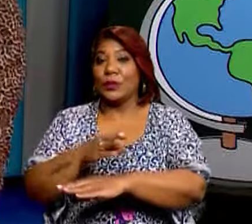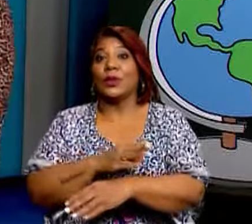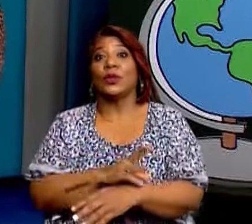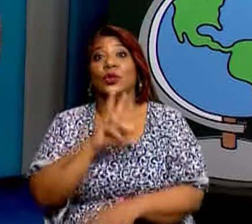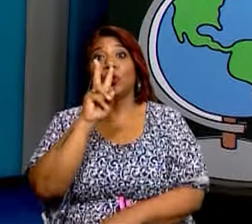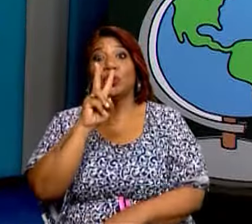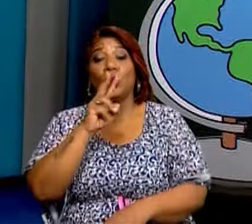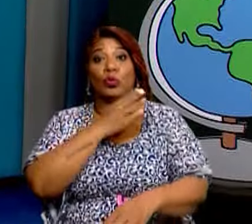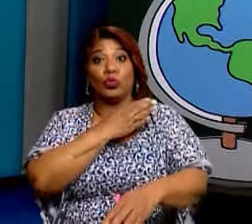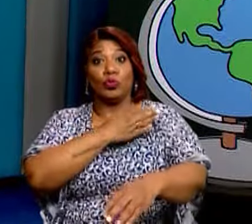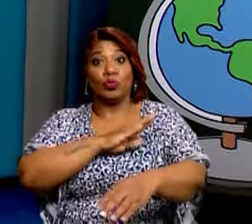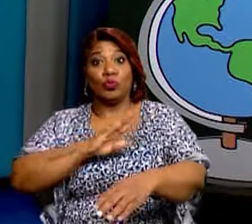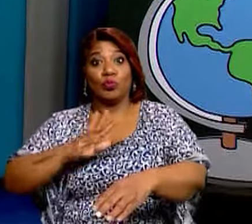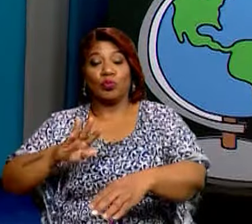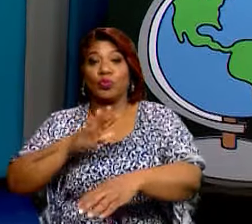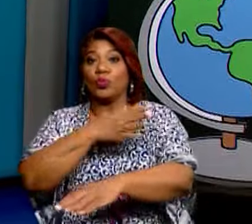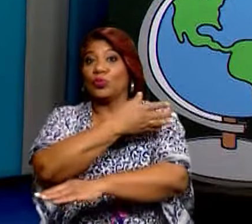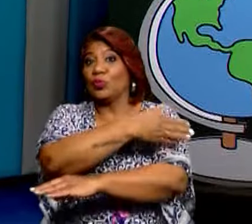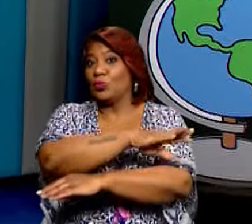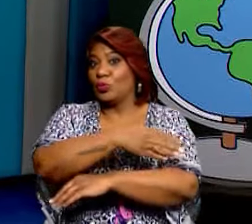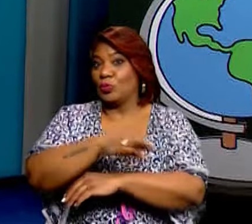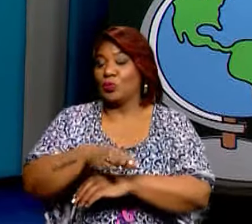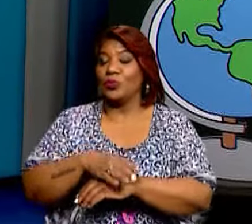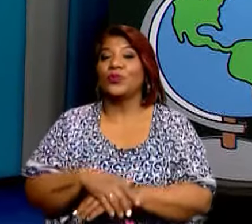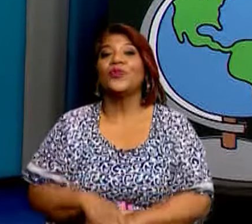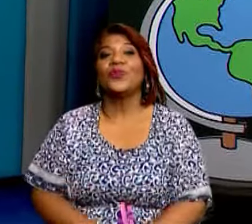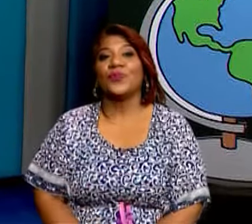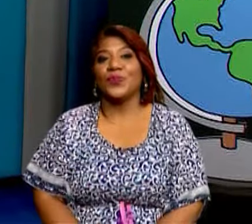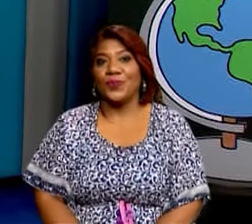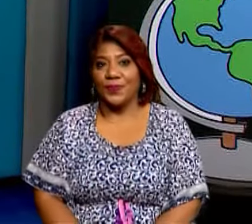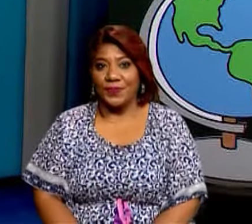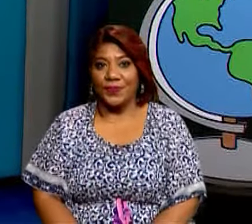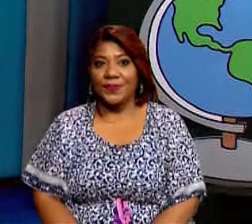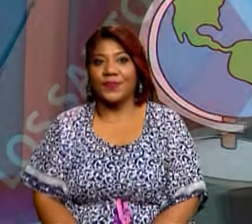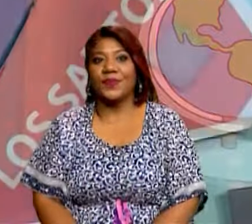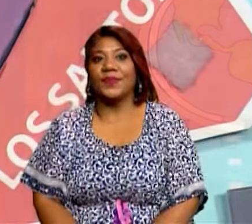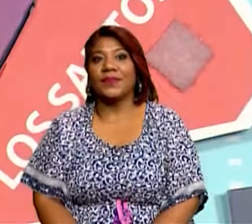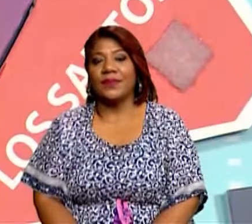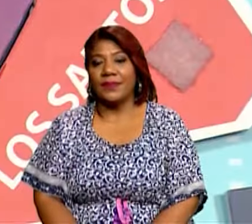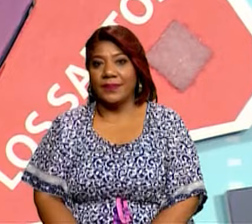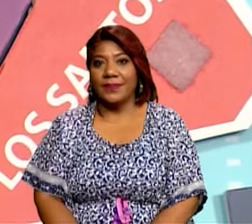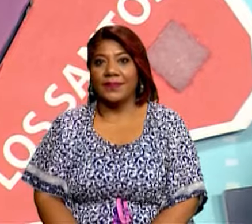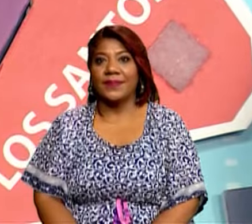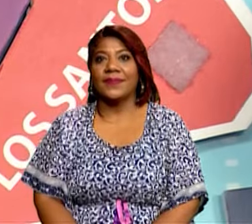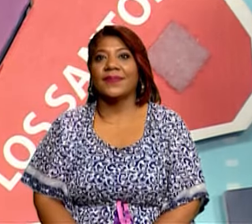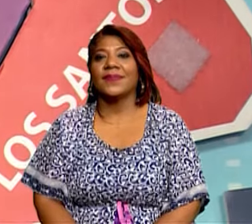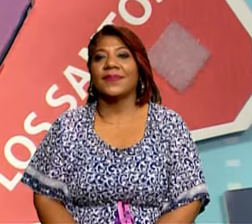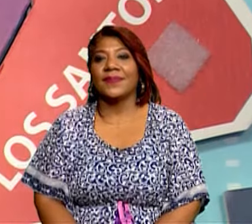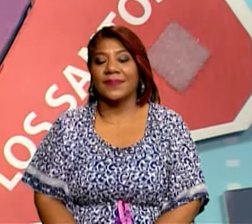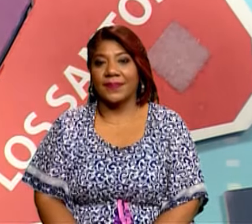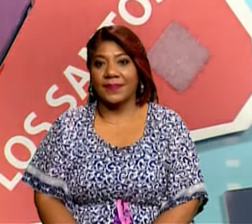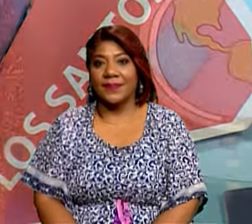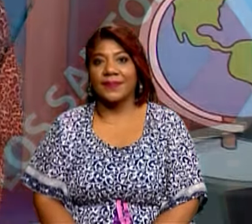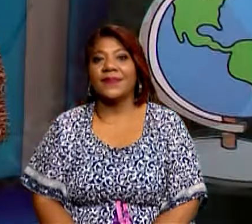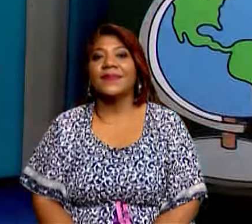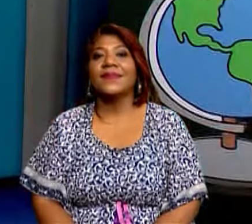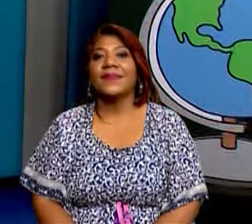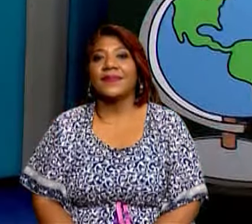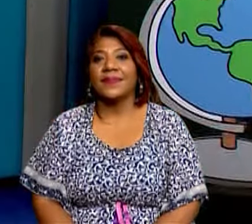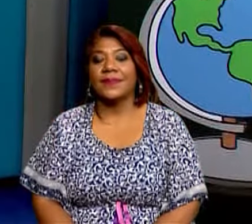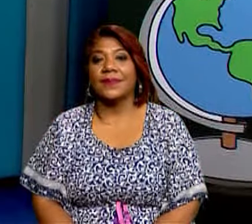la ponemos en la provincia de Veraguas. Y esta provincia que está